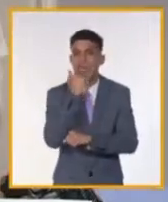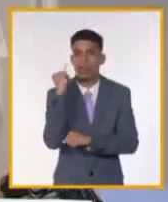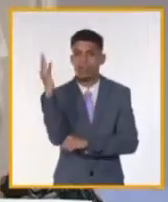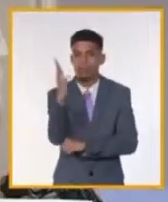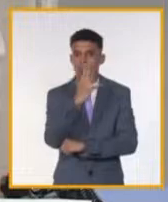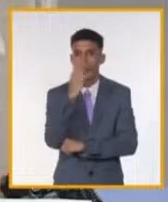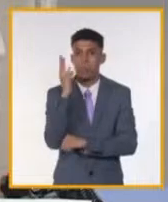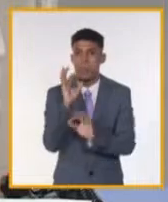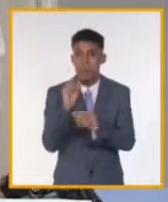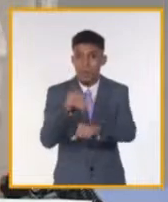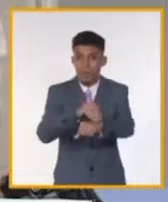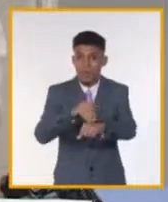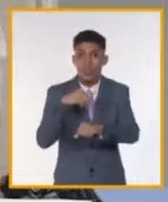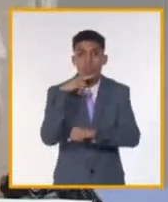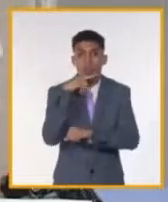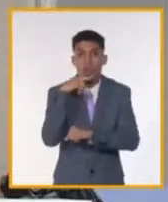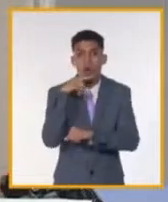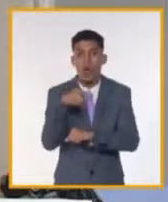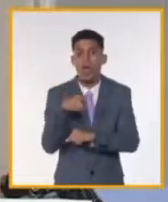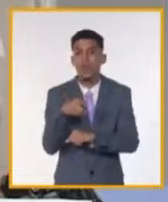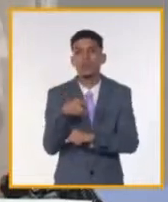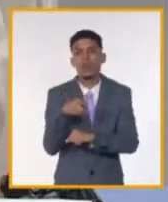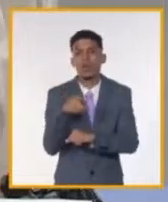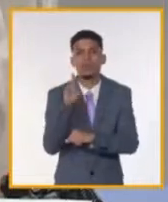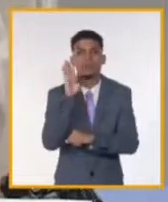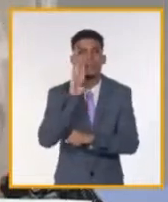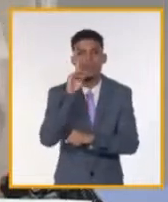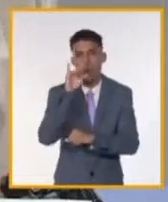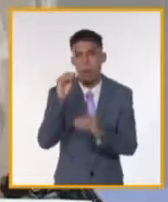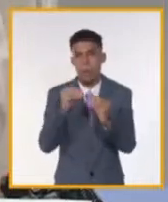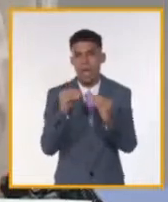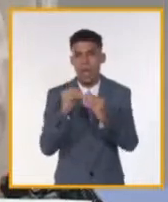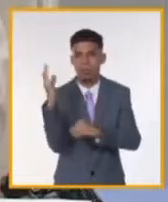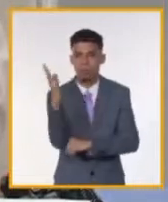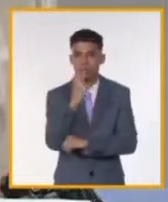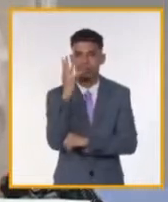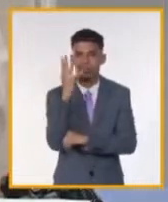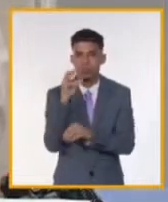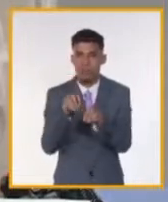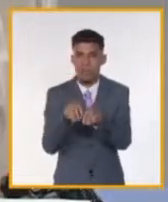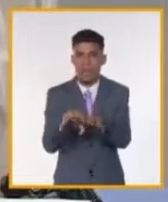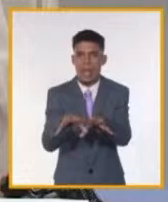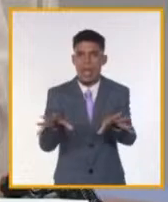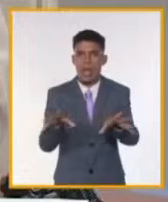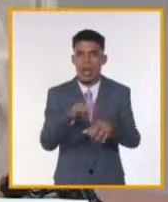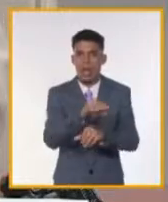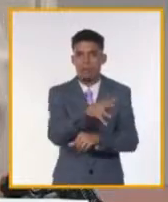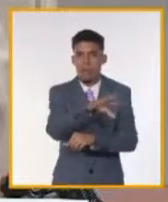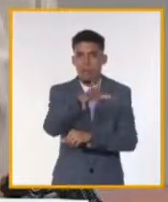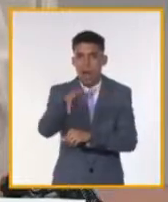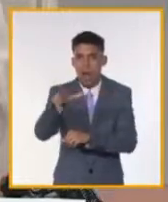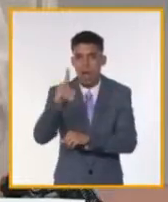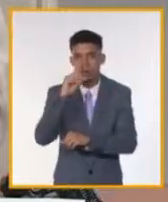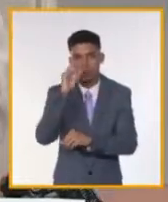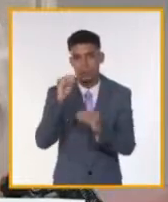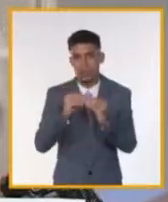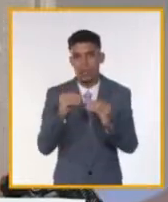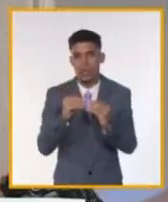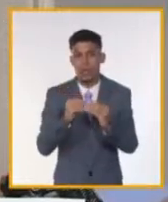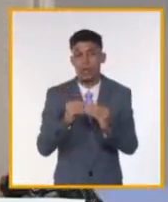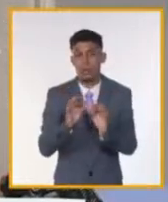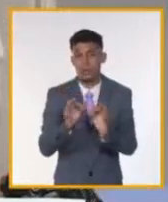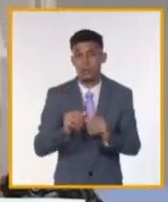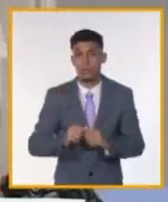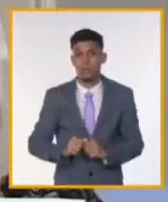un metal altamente nocivo y altamente contaminante del medio ambiente, que puede generar incluso malformaciones genéticas a